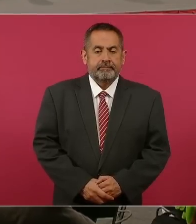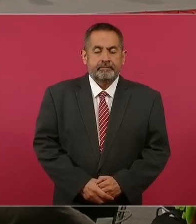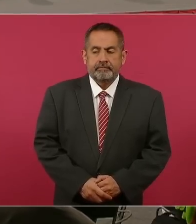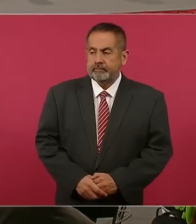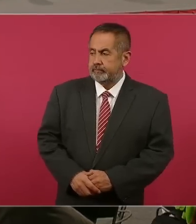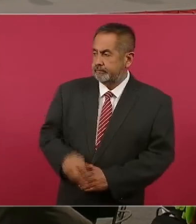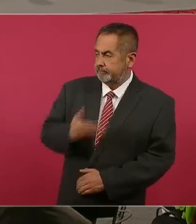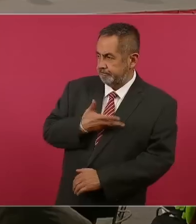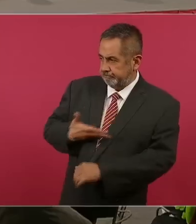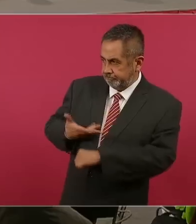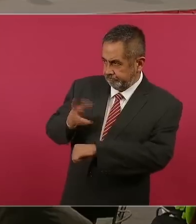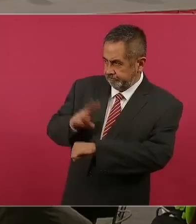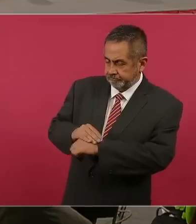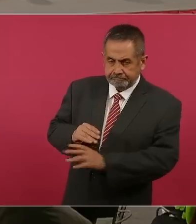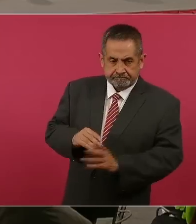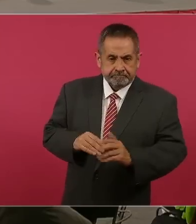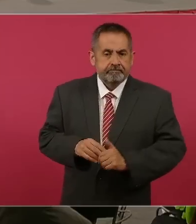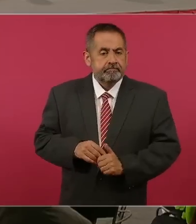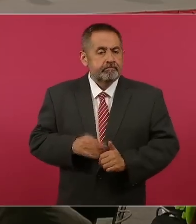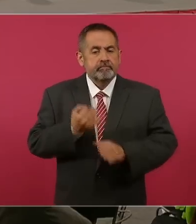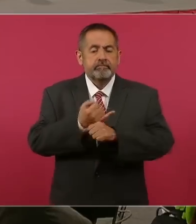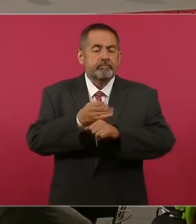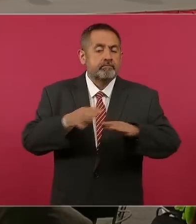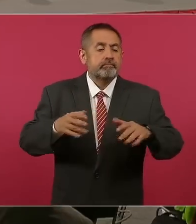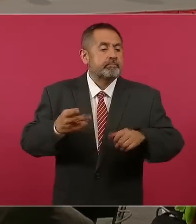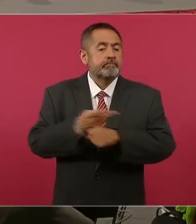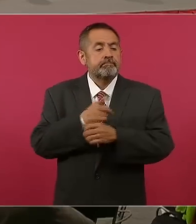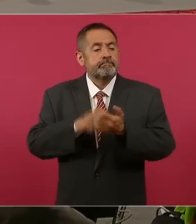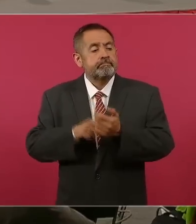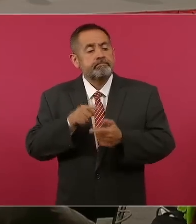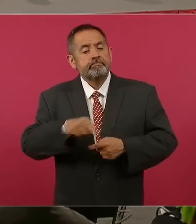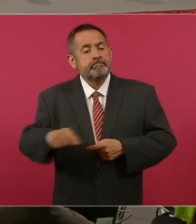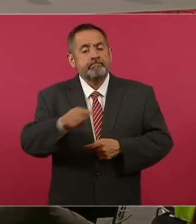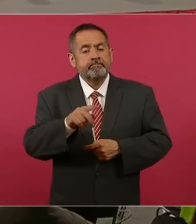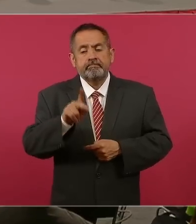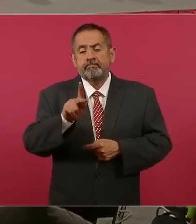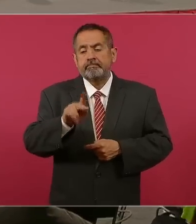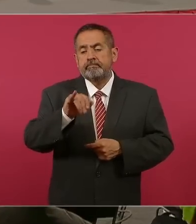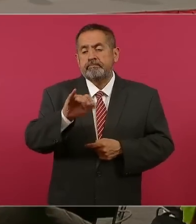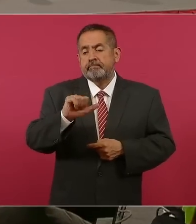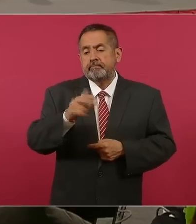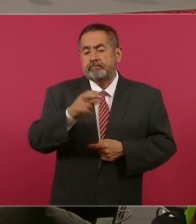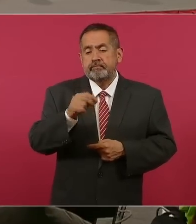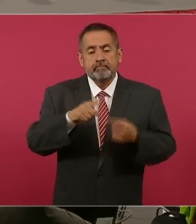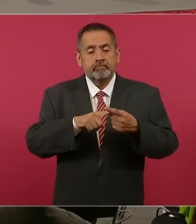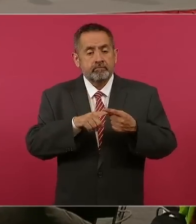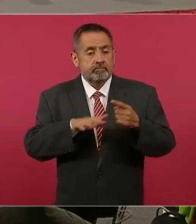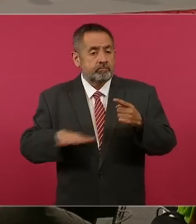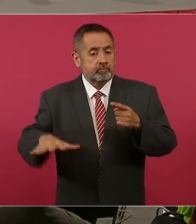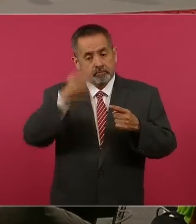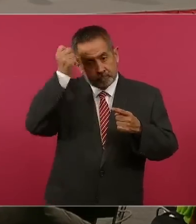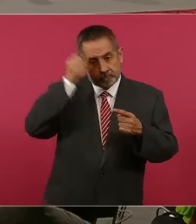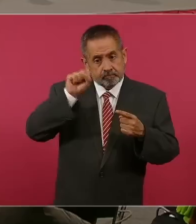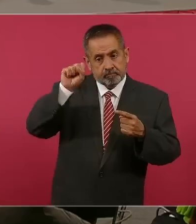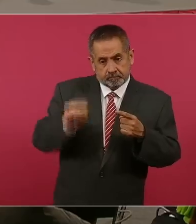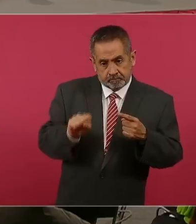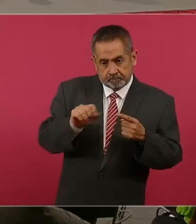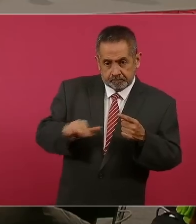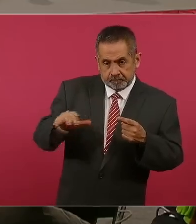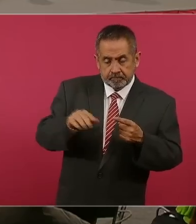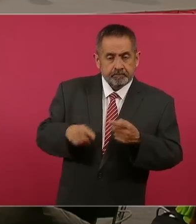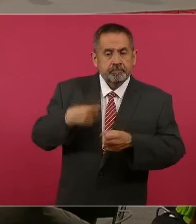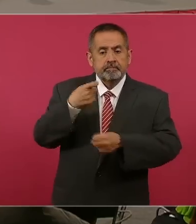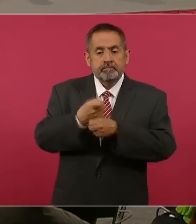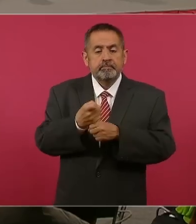Con su permiso, señor presidente, para informarles de los avances del proyecto Picachos que se sitúan en el sur del estado de Sinaloa. La